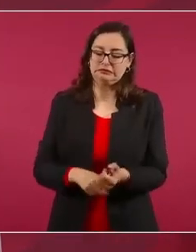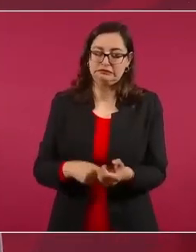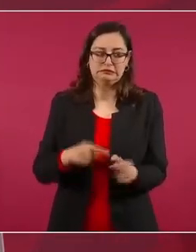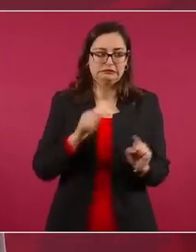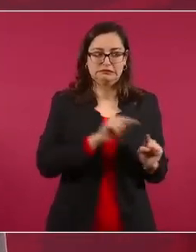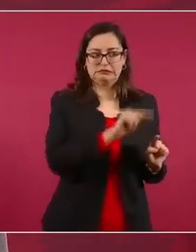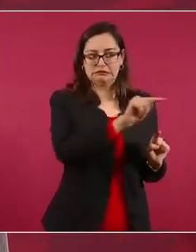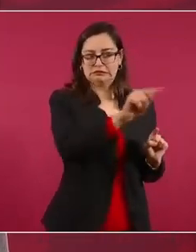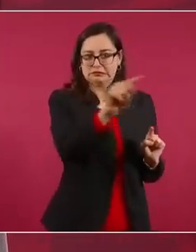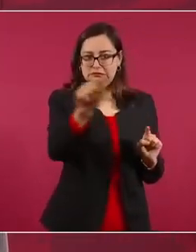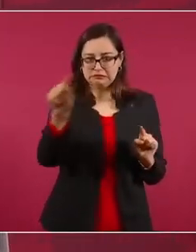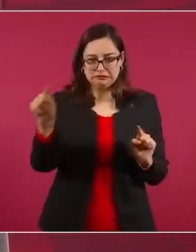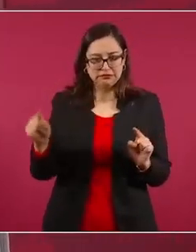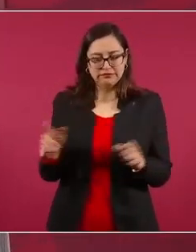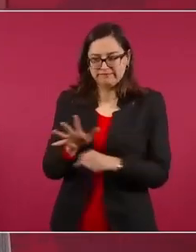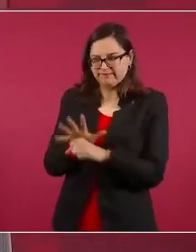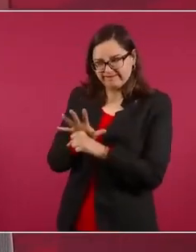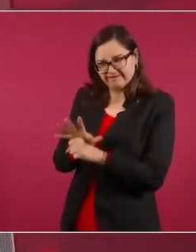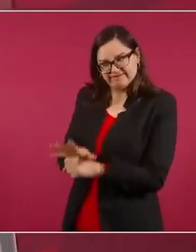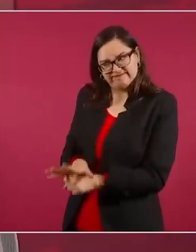de por medio.